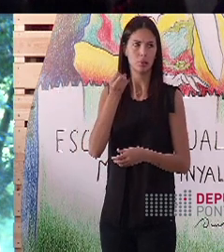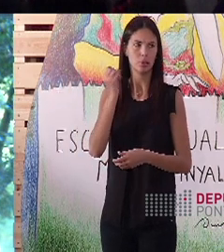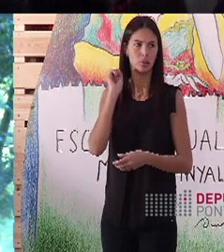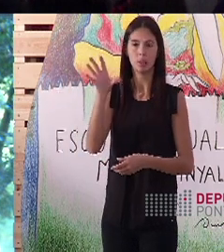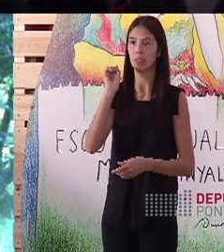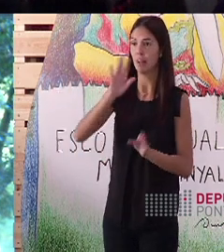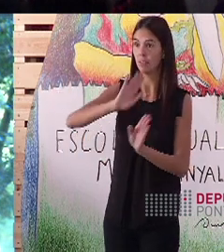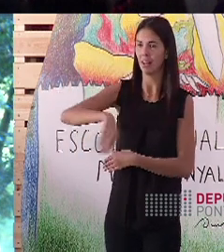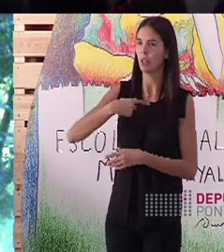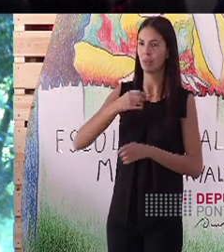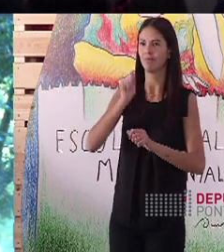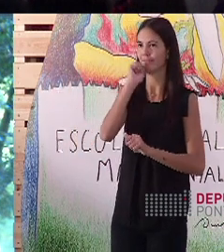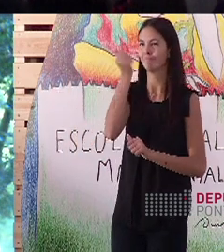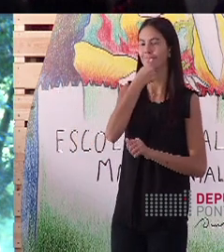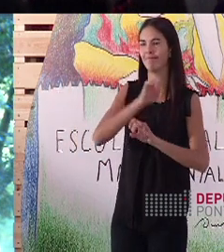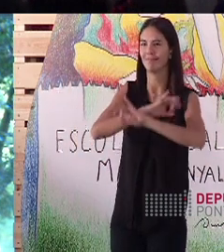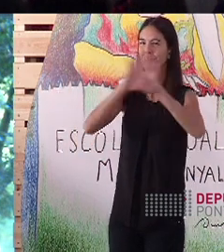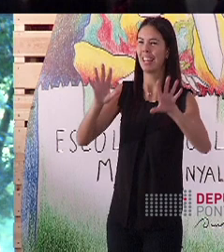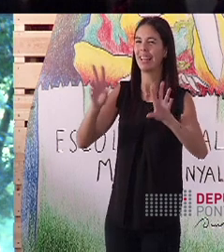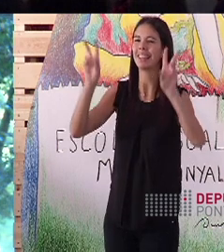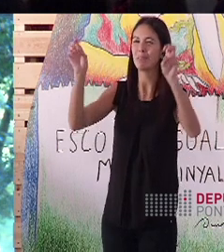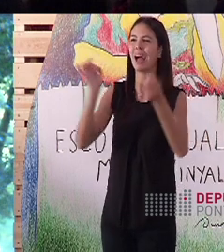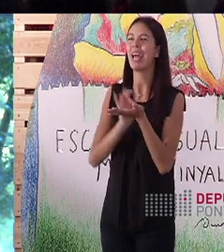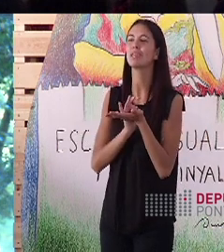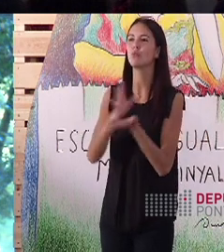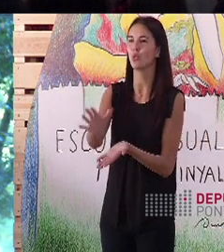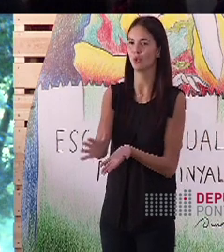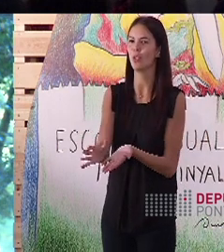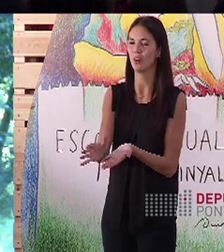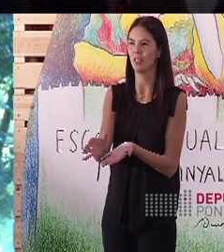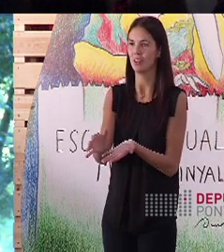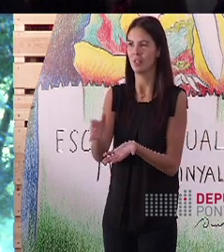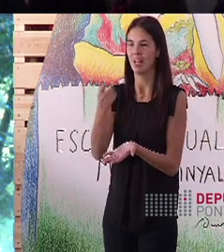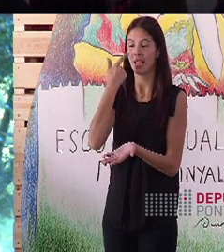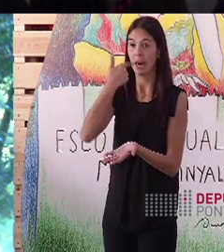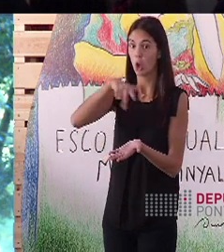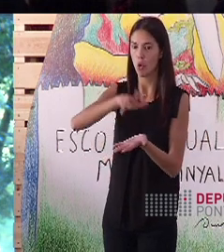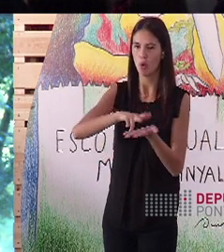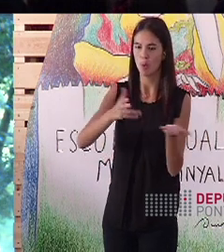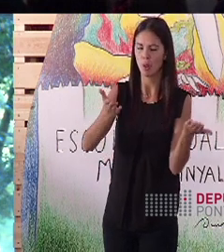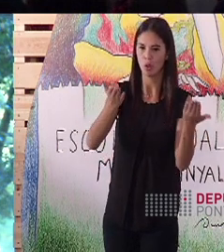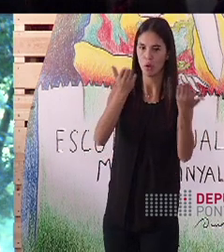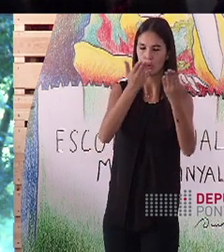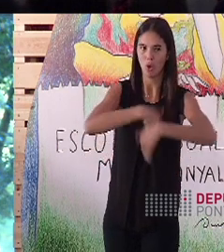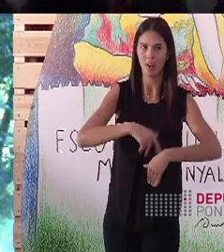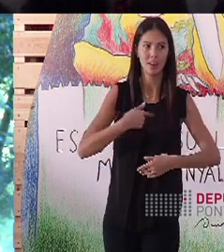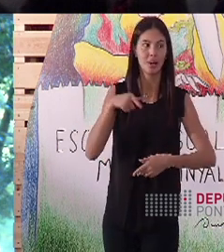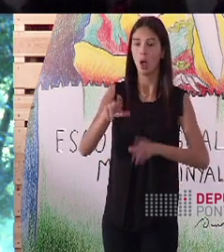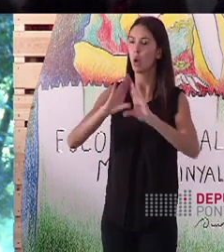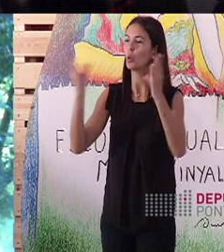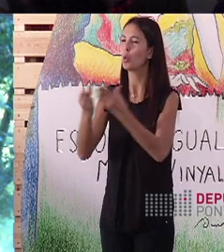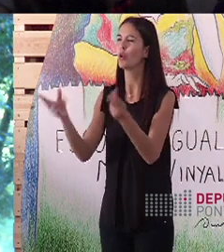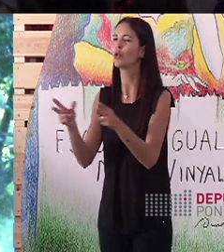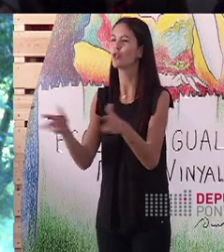clave fundamental, e ese concepto, o de expulsión. Para que non haxa recoñecemento, ese grupo social é